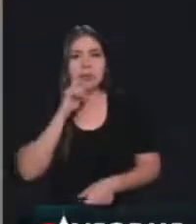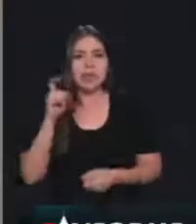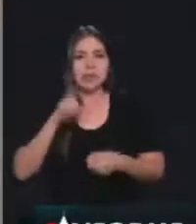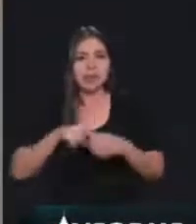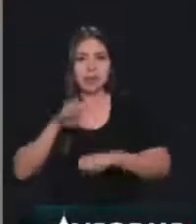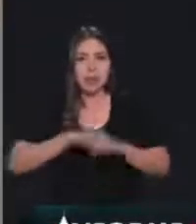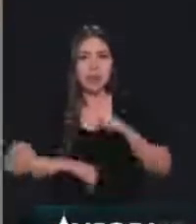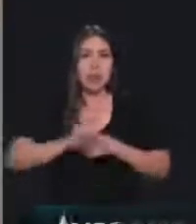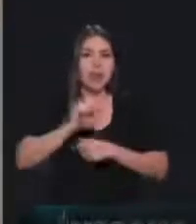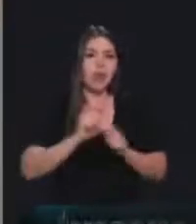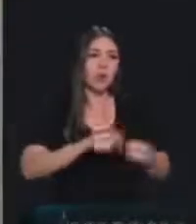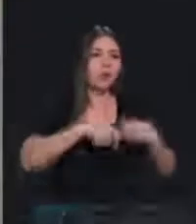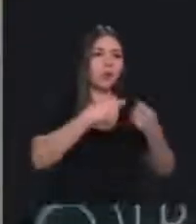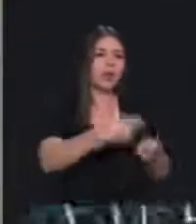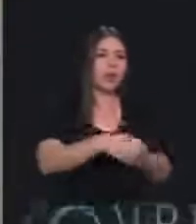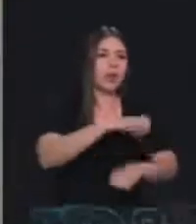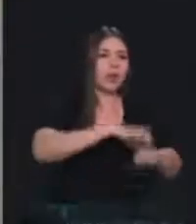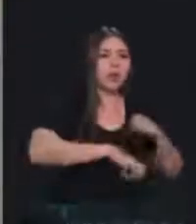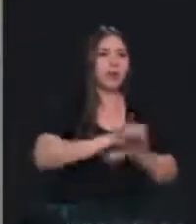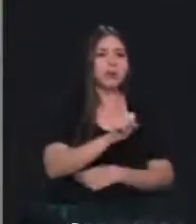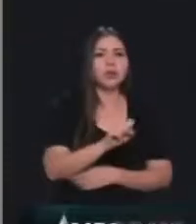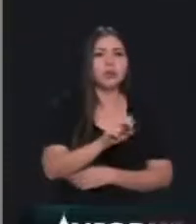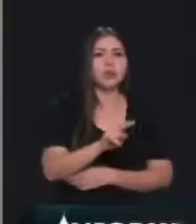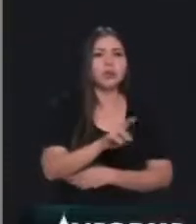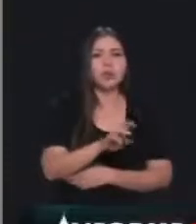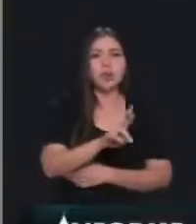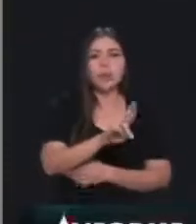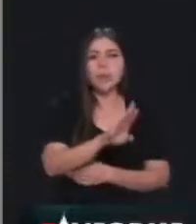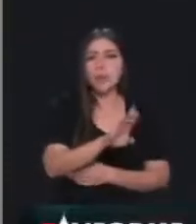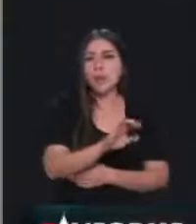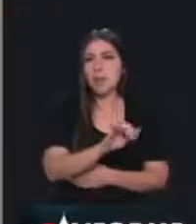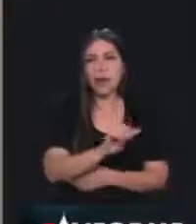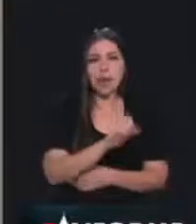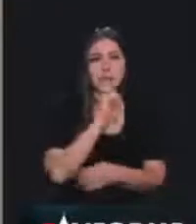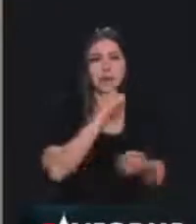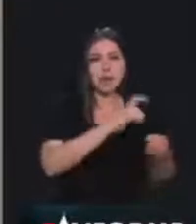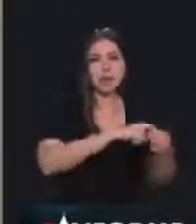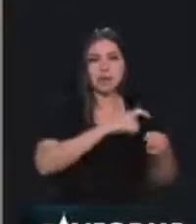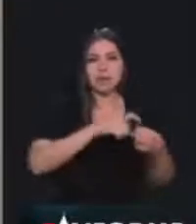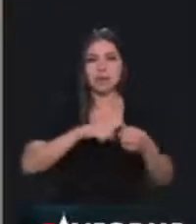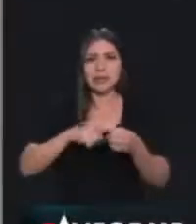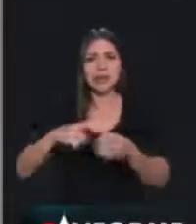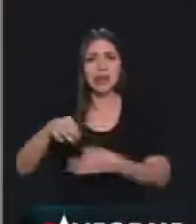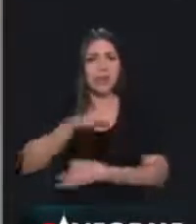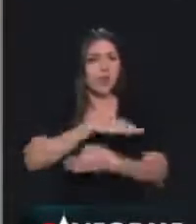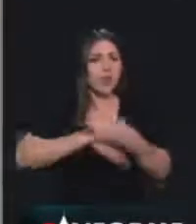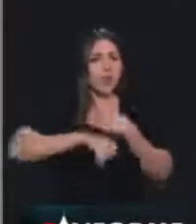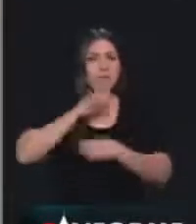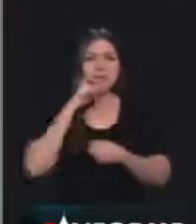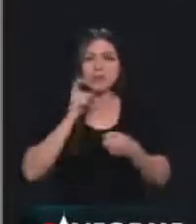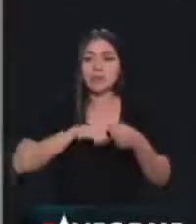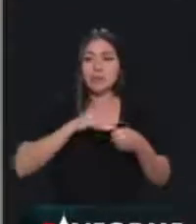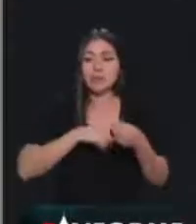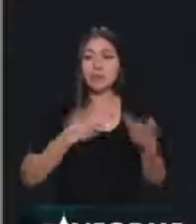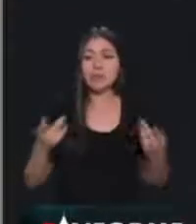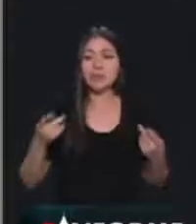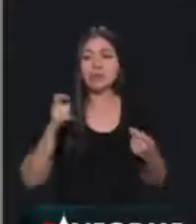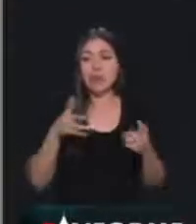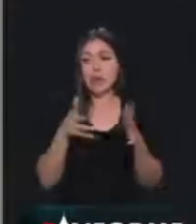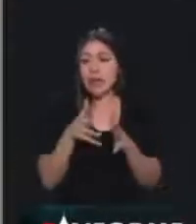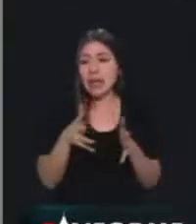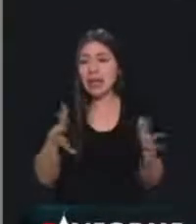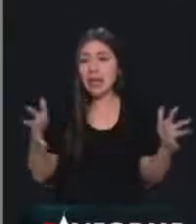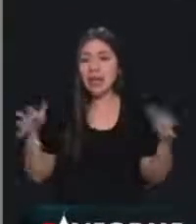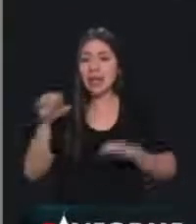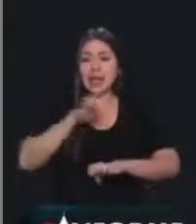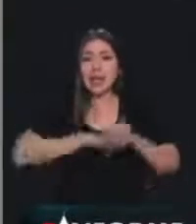¿no? Pero no, claro, todo va en el mismo paquete y todos estos grandes consumidores, pues ¿quién es el